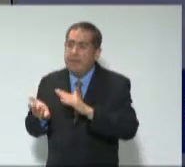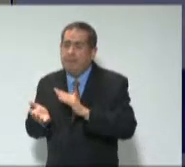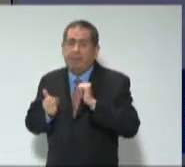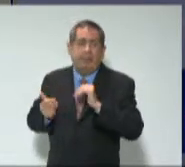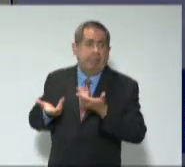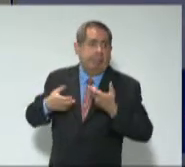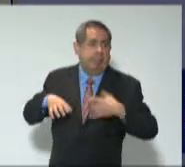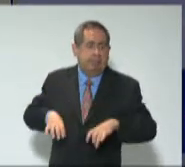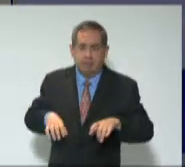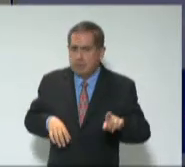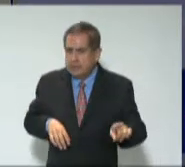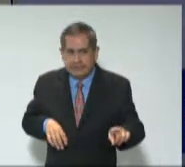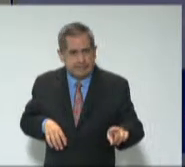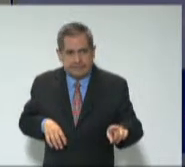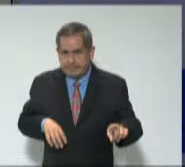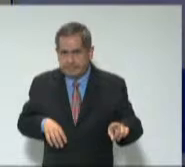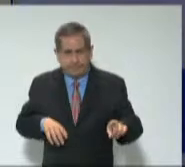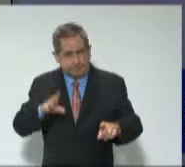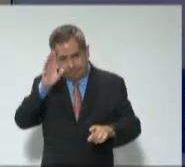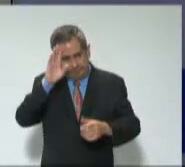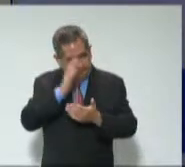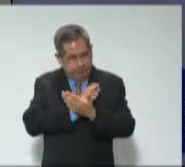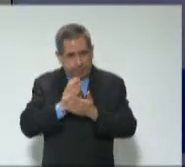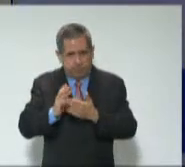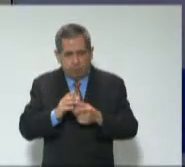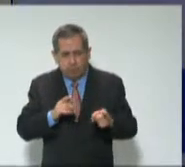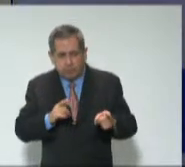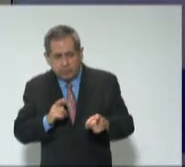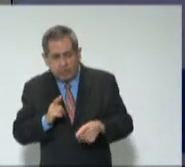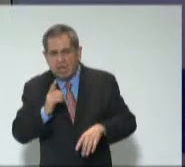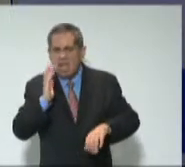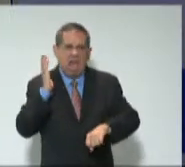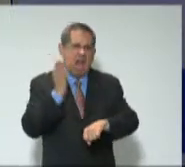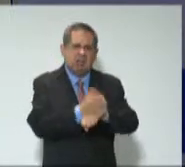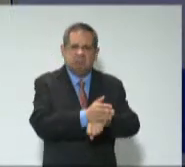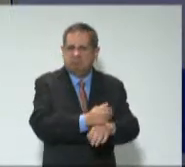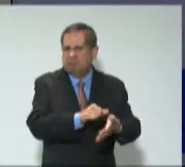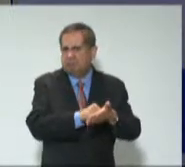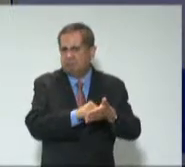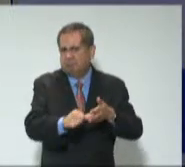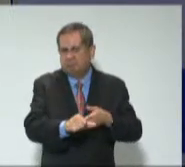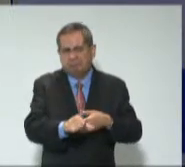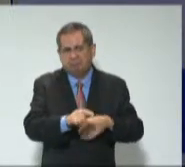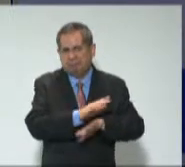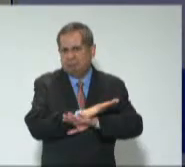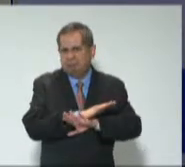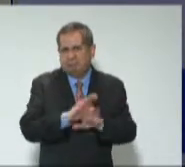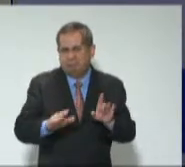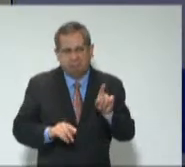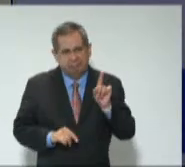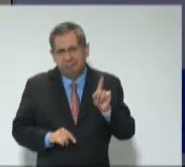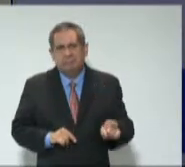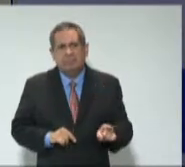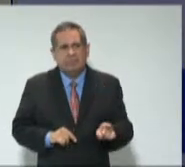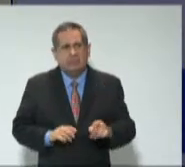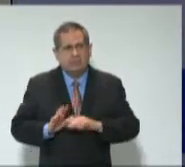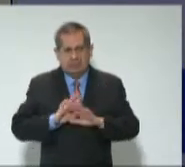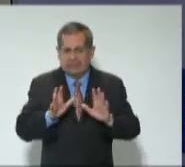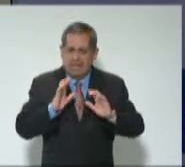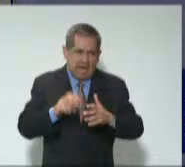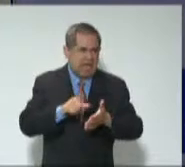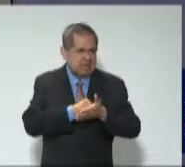forma con con precios excesivos los hemos castigado desde la secretaría de la función pública con estas